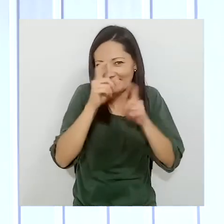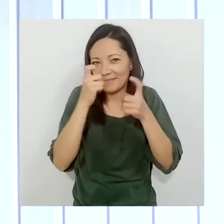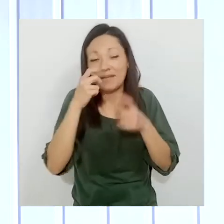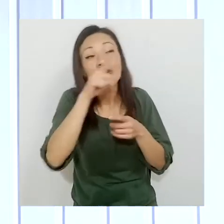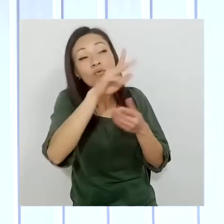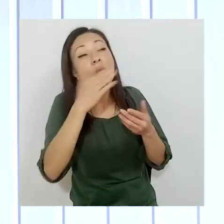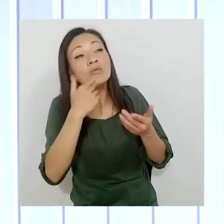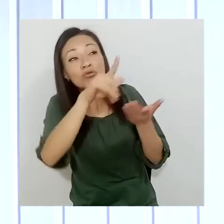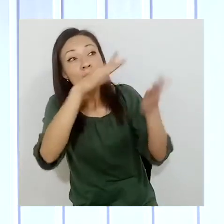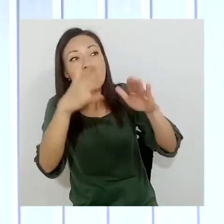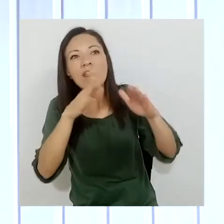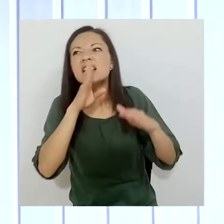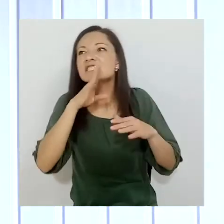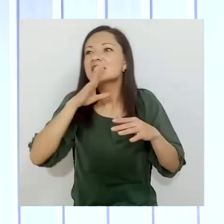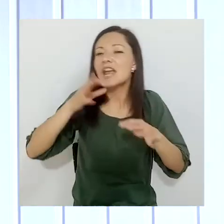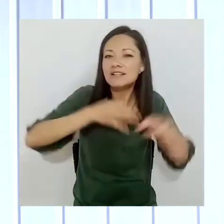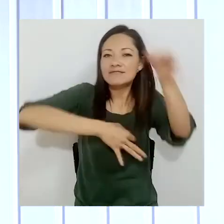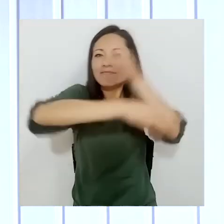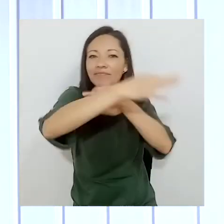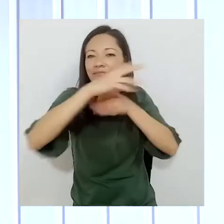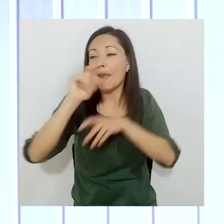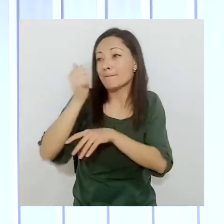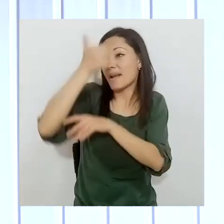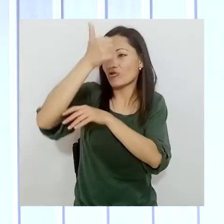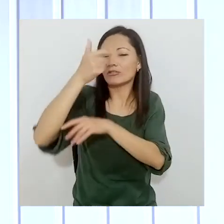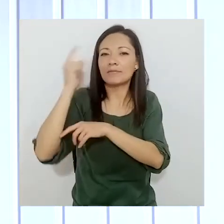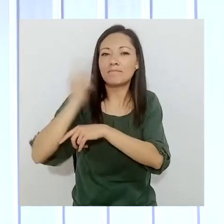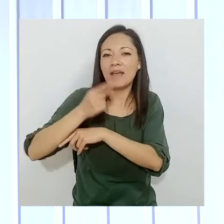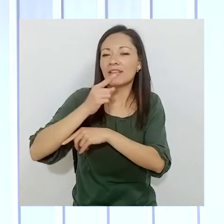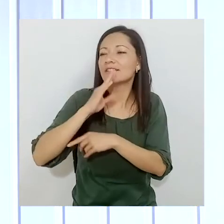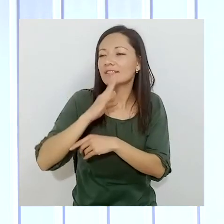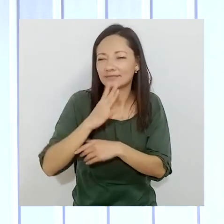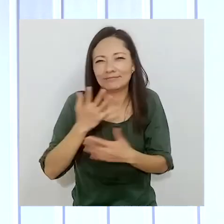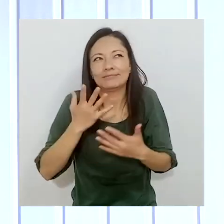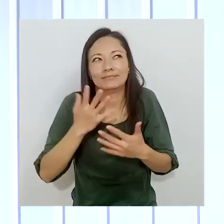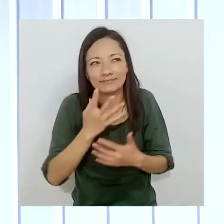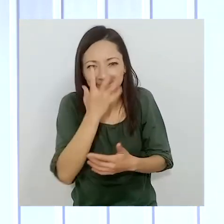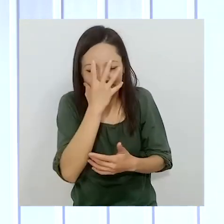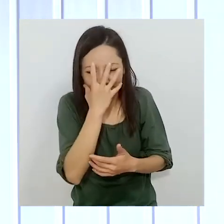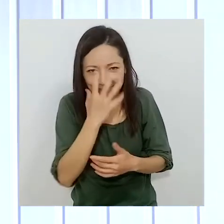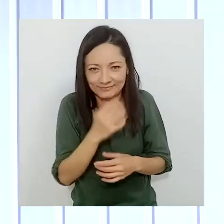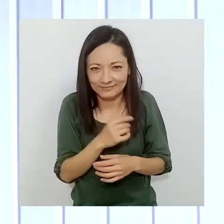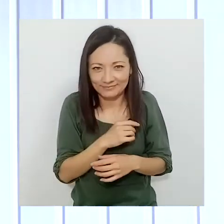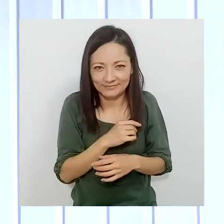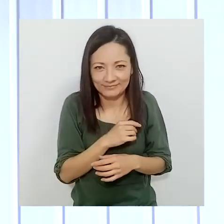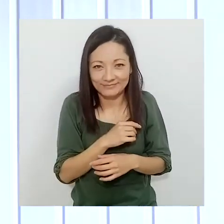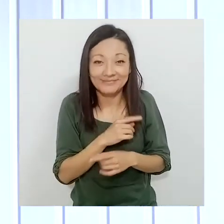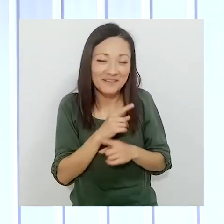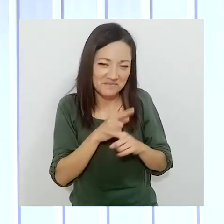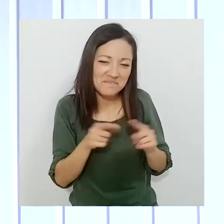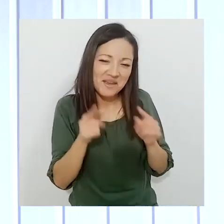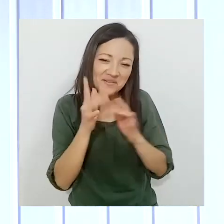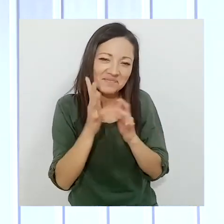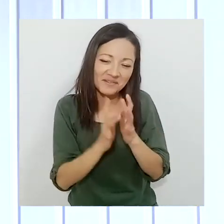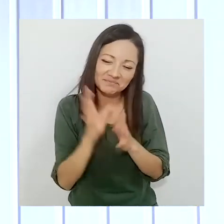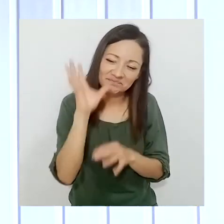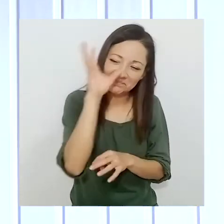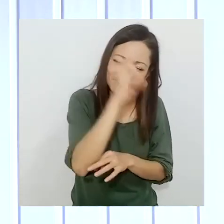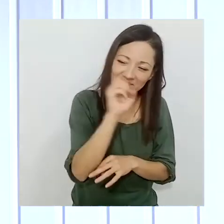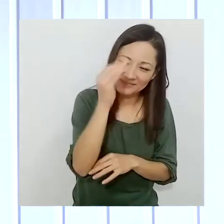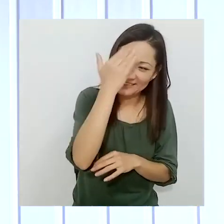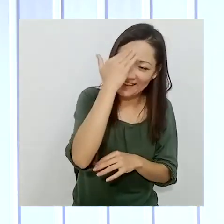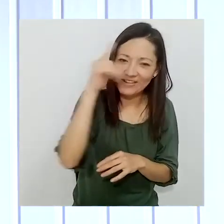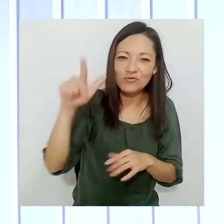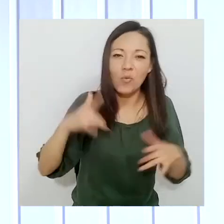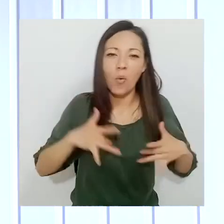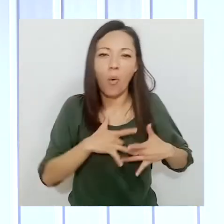mayor? No, yo voy a ser el mayor. Y cuando llega Jesús, es demasiado hermoso como él ora. Bueno, ustedes